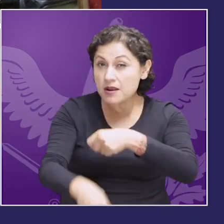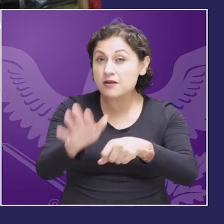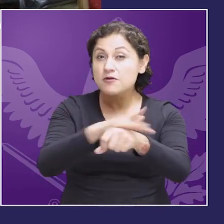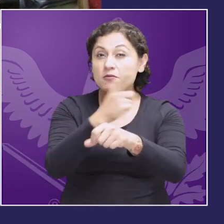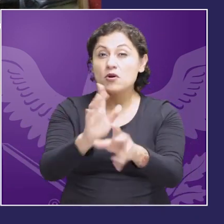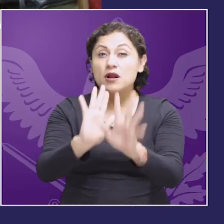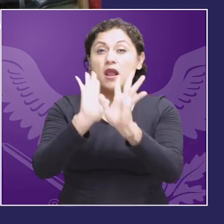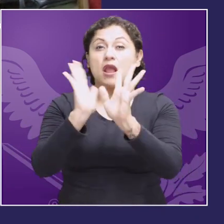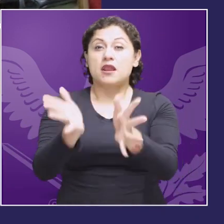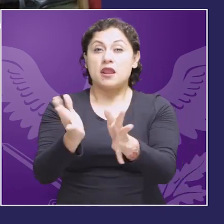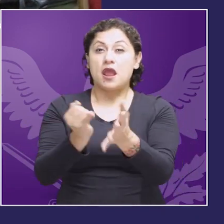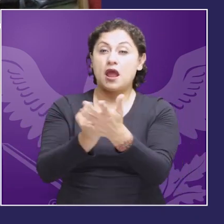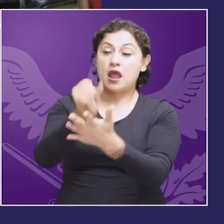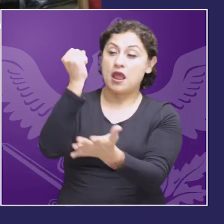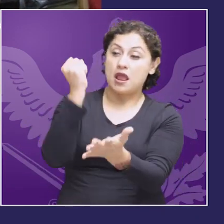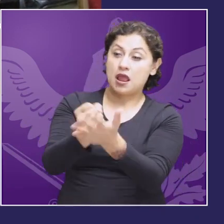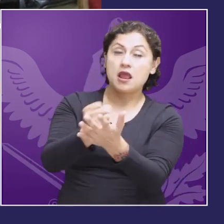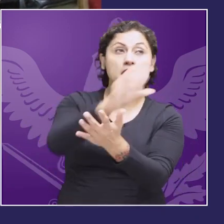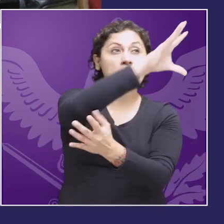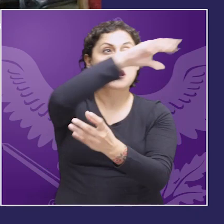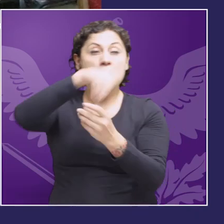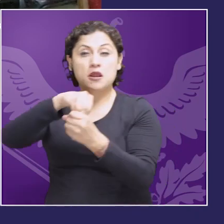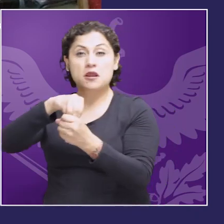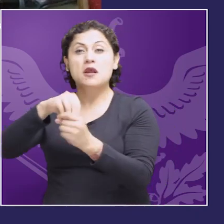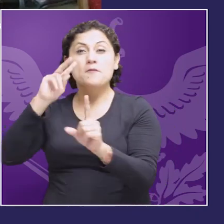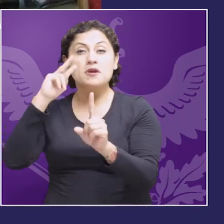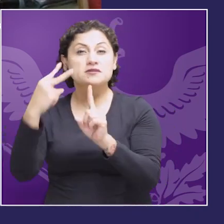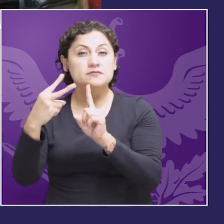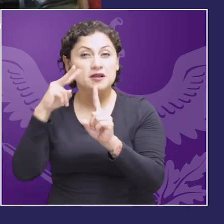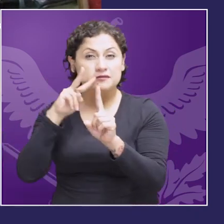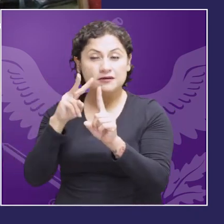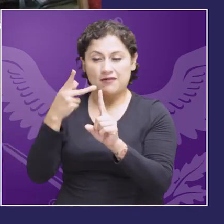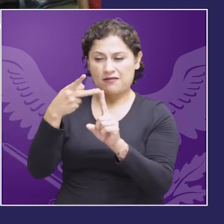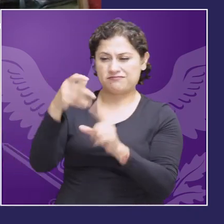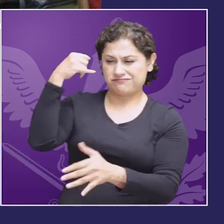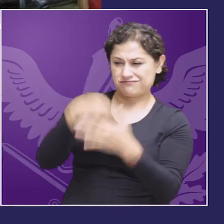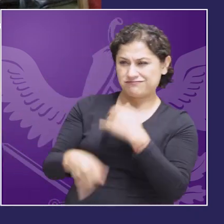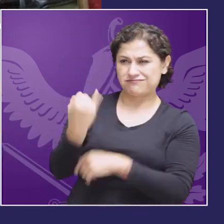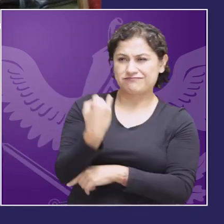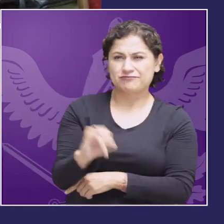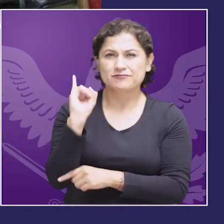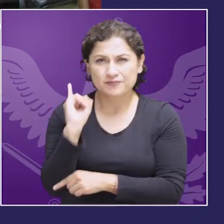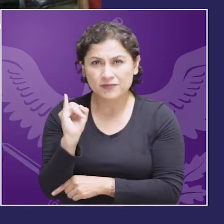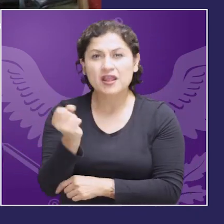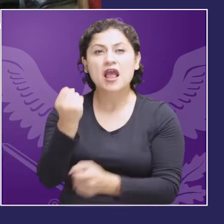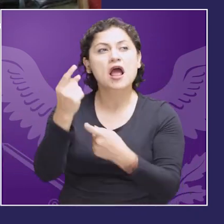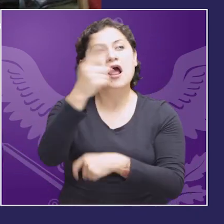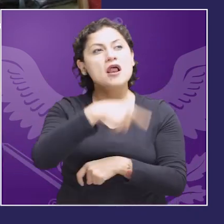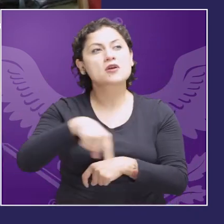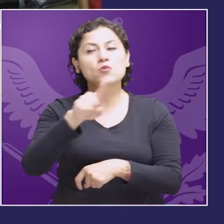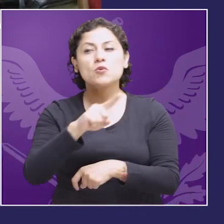están descuidando cuando son estas simples y complejas cuestiones. Si hay algo pensado o tienen